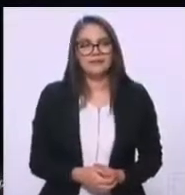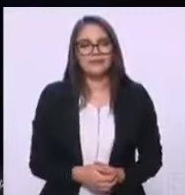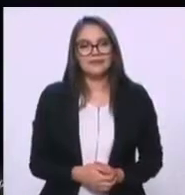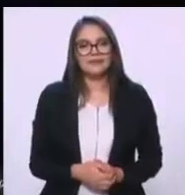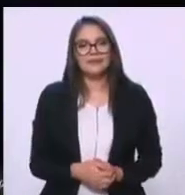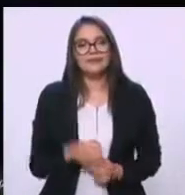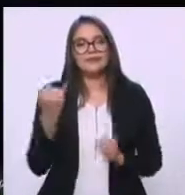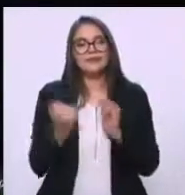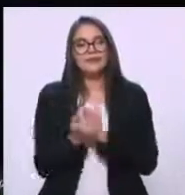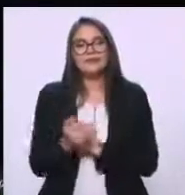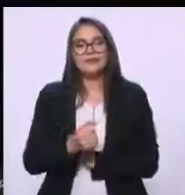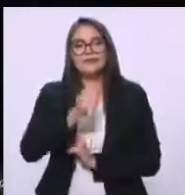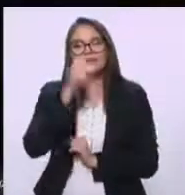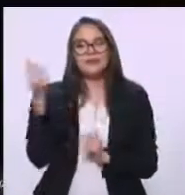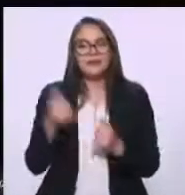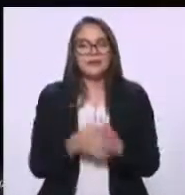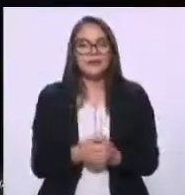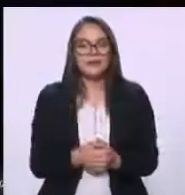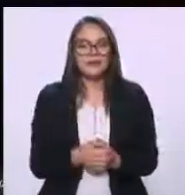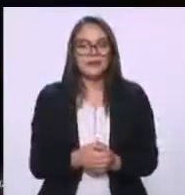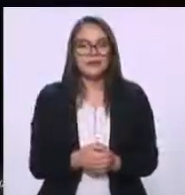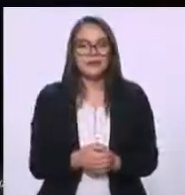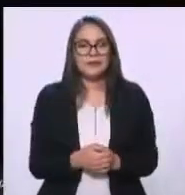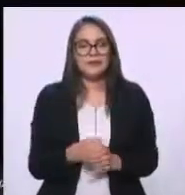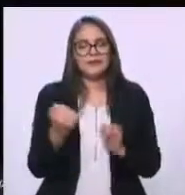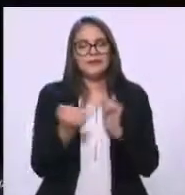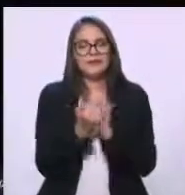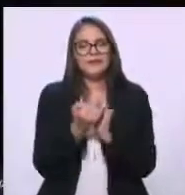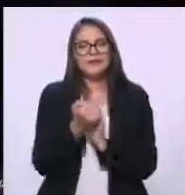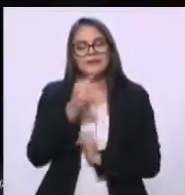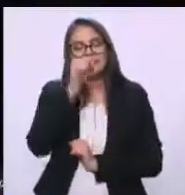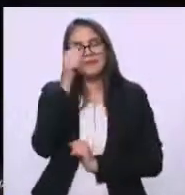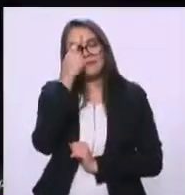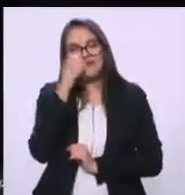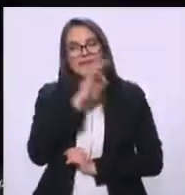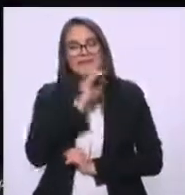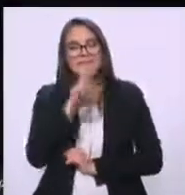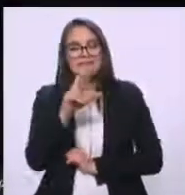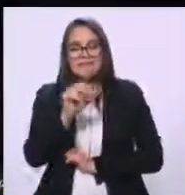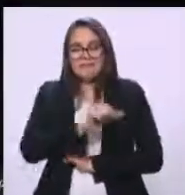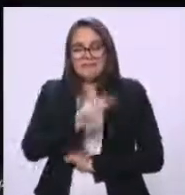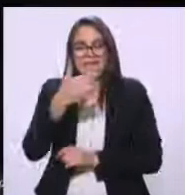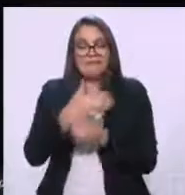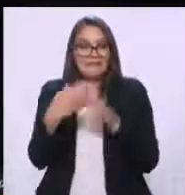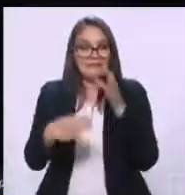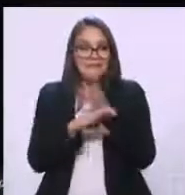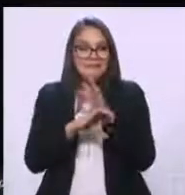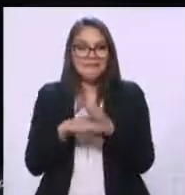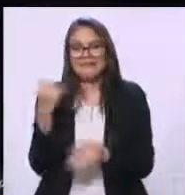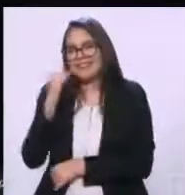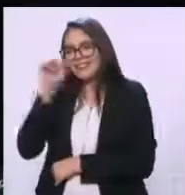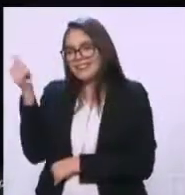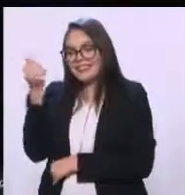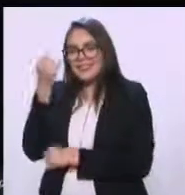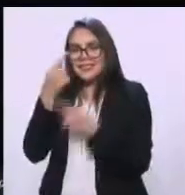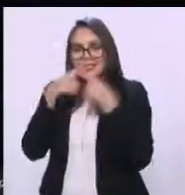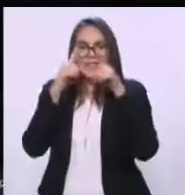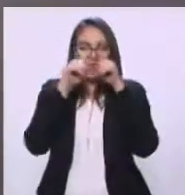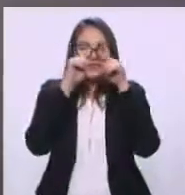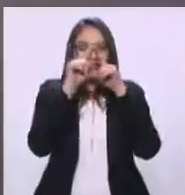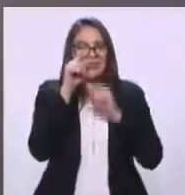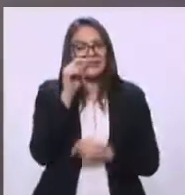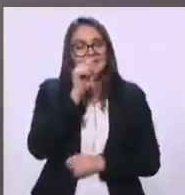Maduro, a López Obrador, de JJ Rendón. Creo que puede ser que alguna filtración o una invención de información al estilo